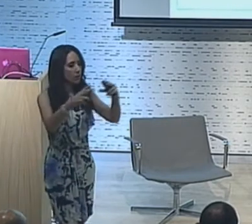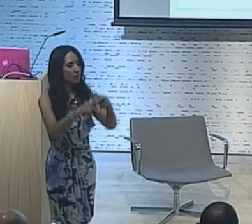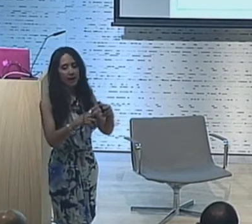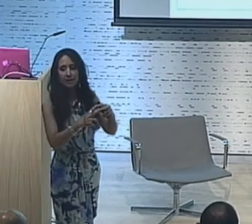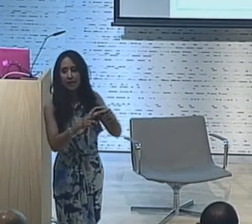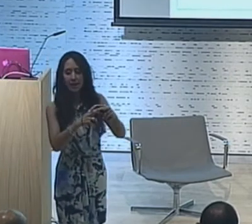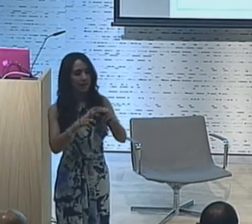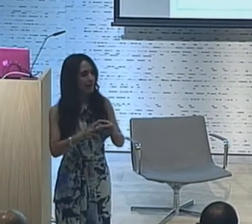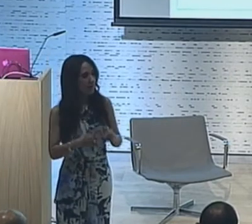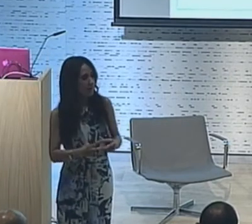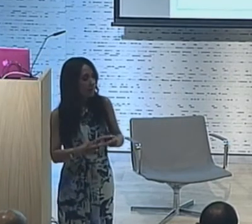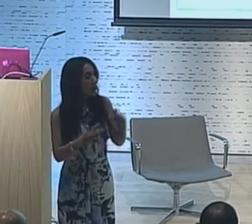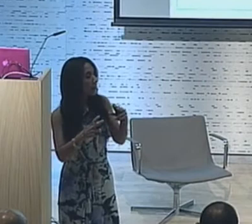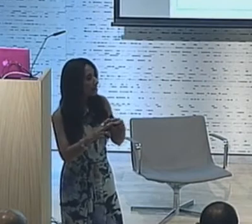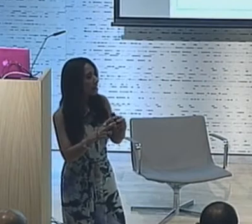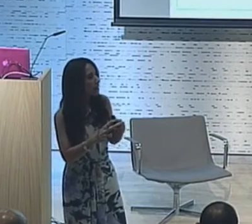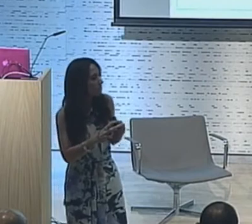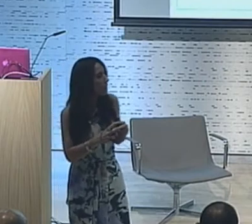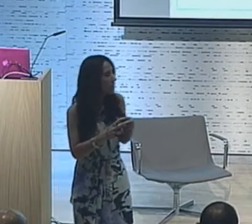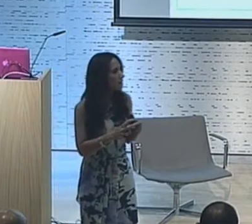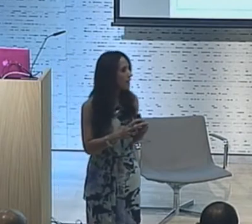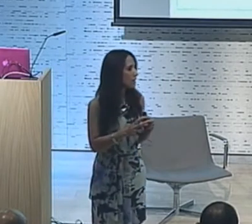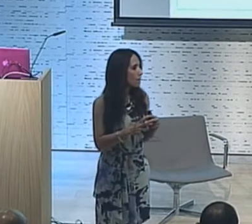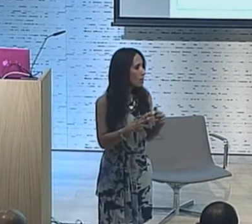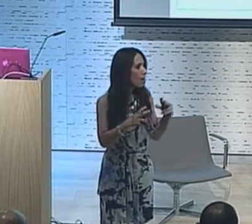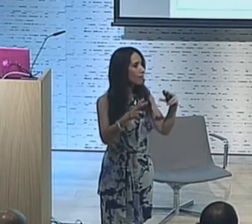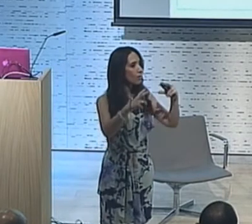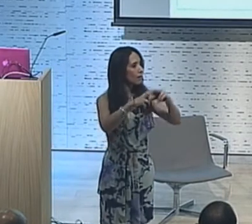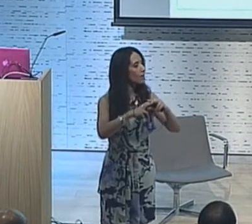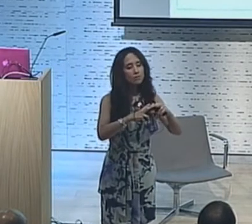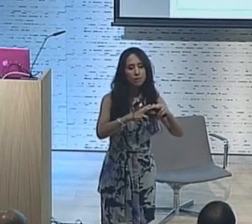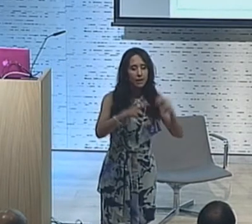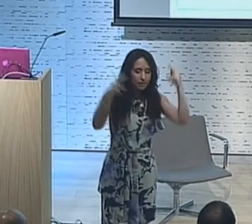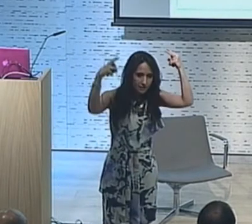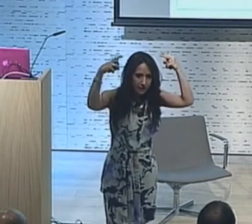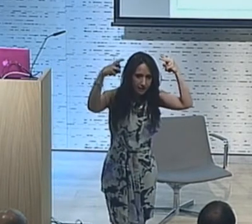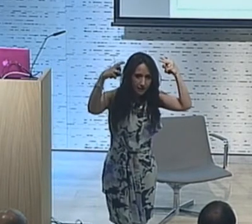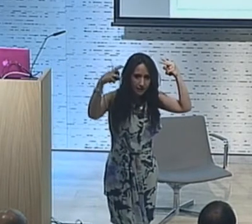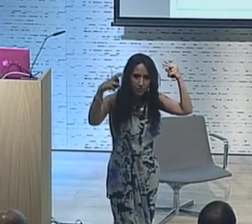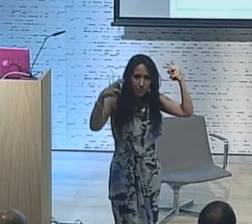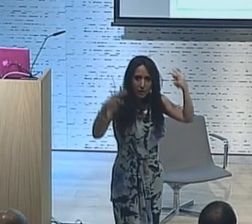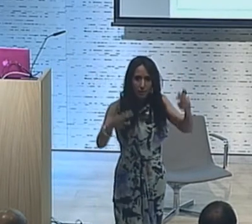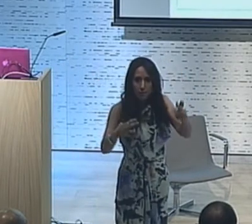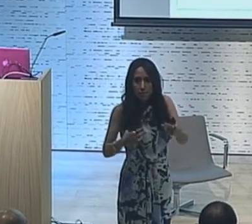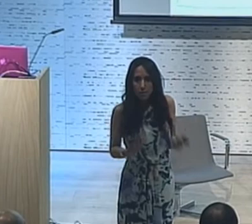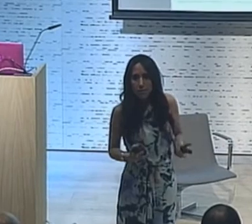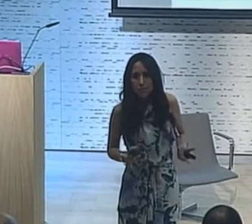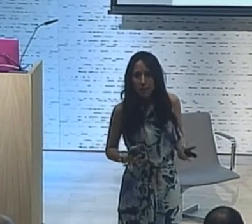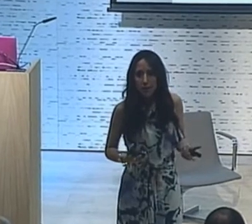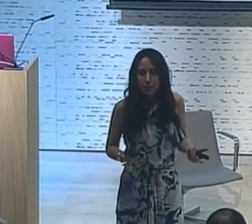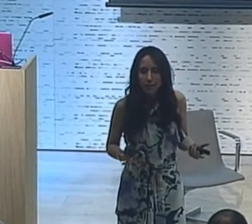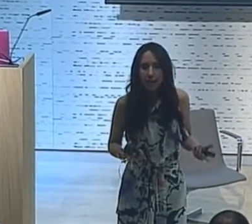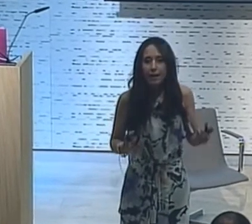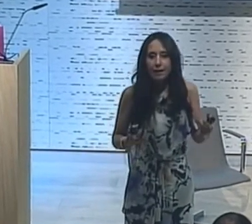que contribuyen a que se hagan esas redes. Y esas redes son el aprendizaje. Cuando quedan consolidadas esas redes en nuestro cerebro, lo